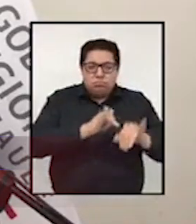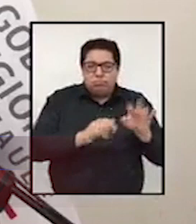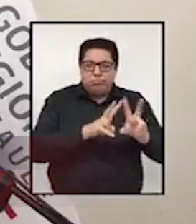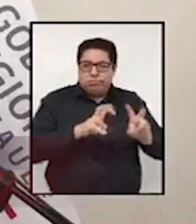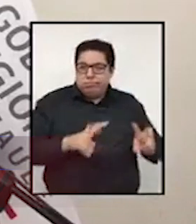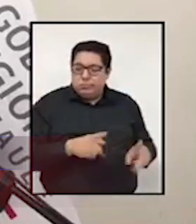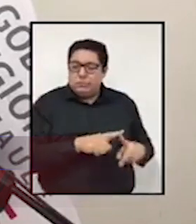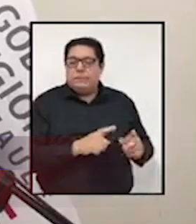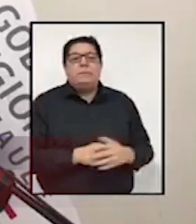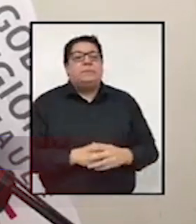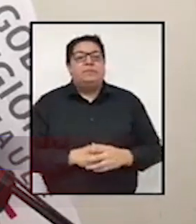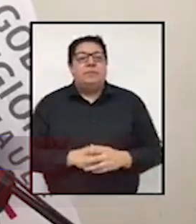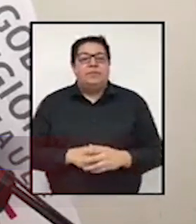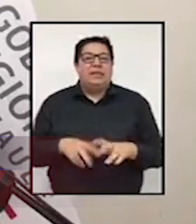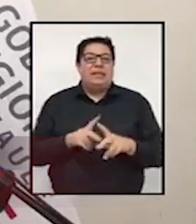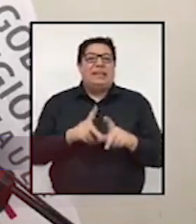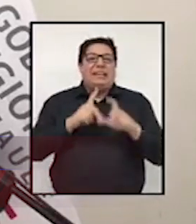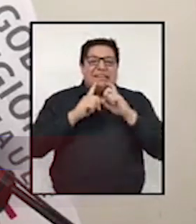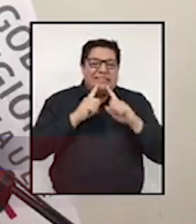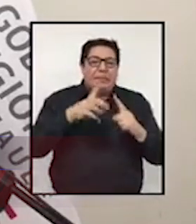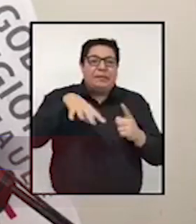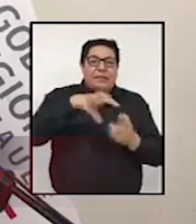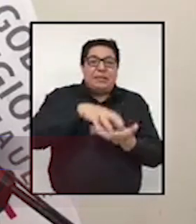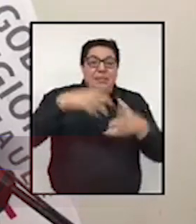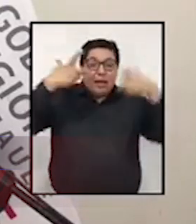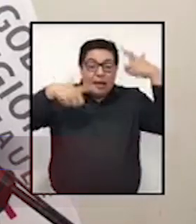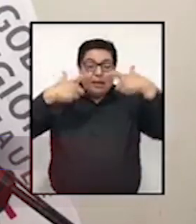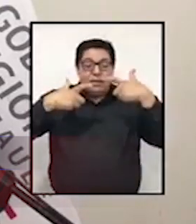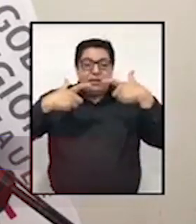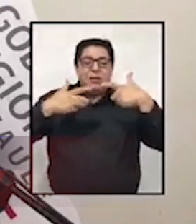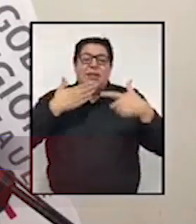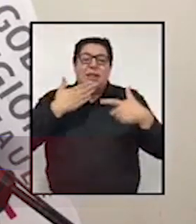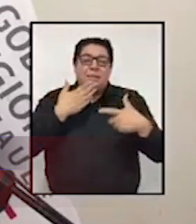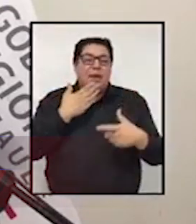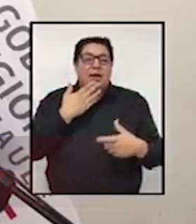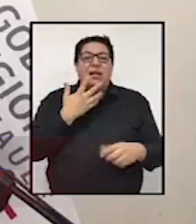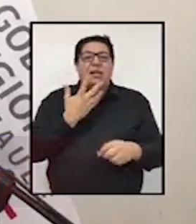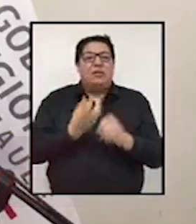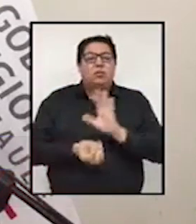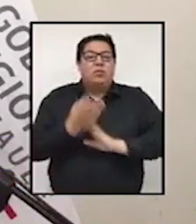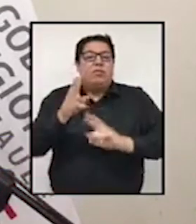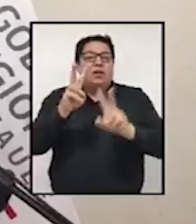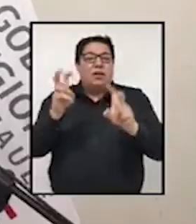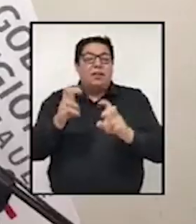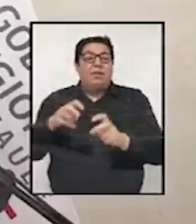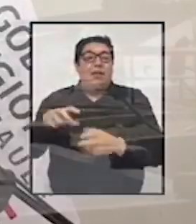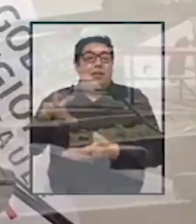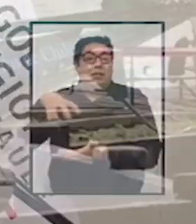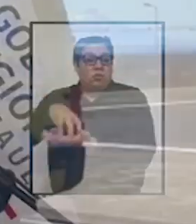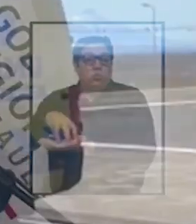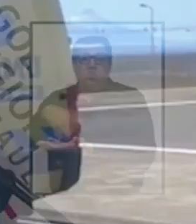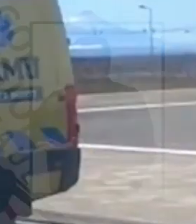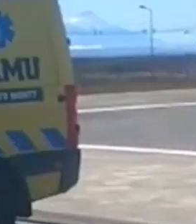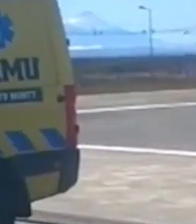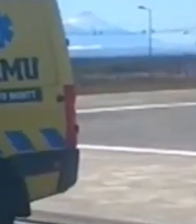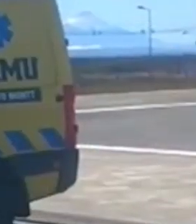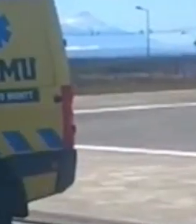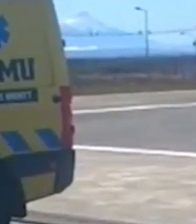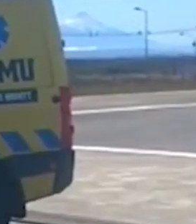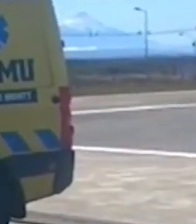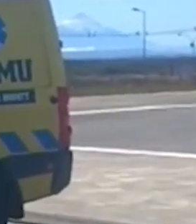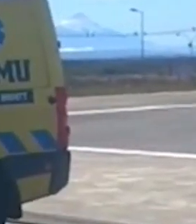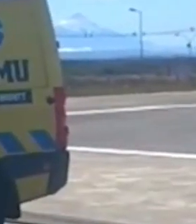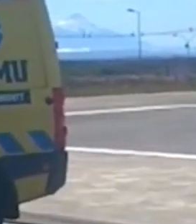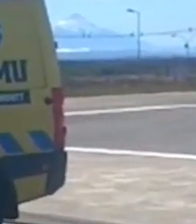realizando hoy en día los exámenes aquí en la ciudad de talca también vamos a implementar en la ciudad de curicó y en la ciudad de linares